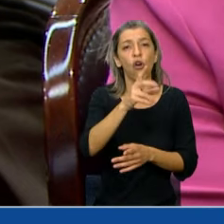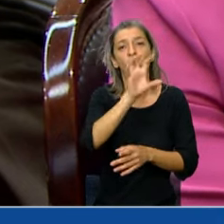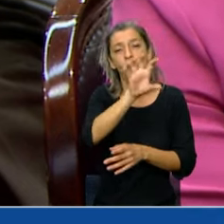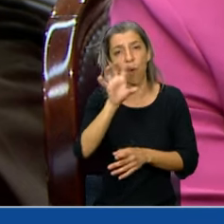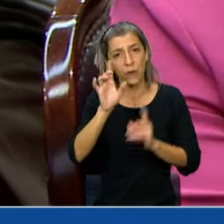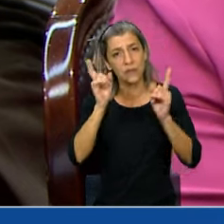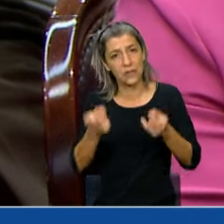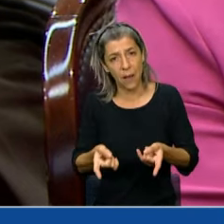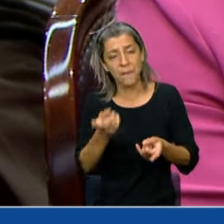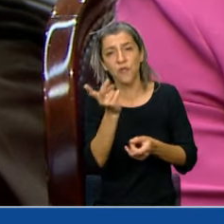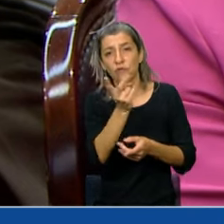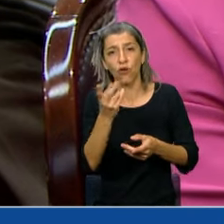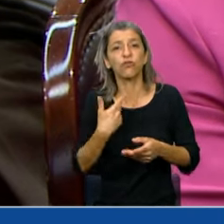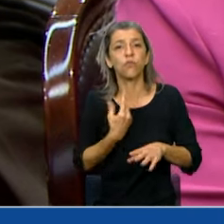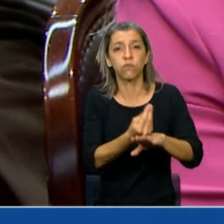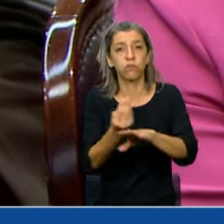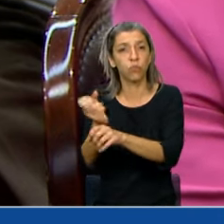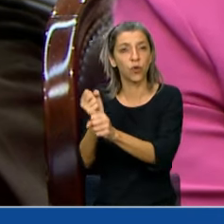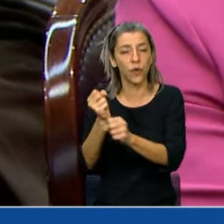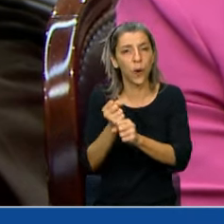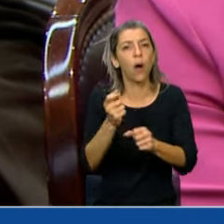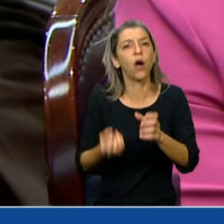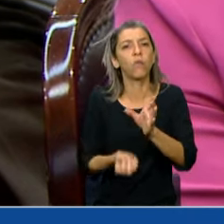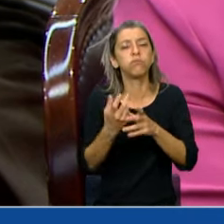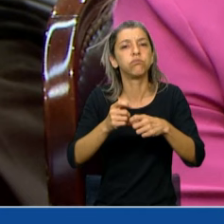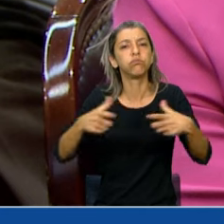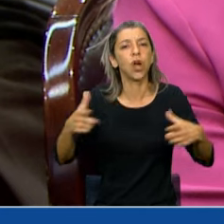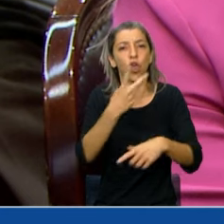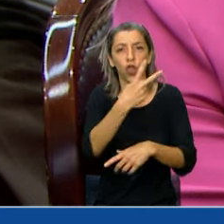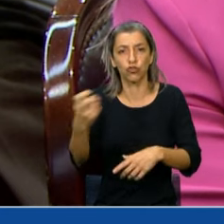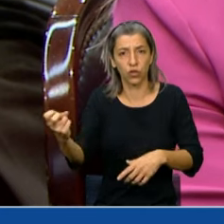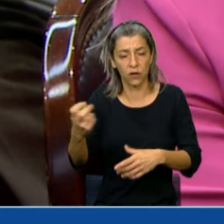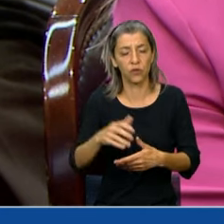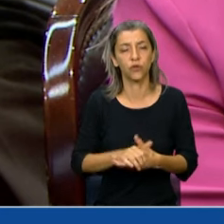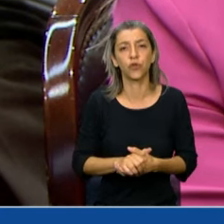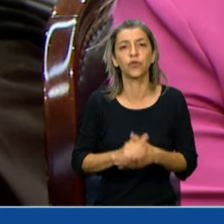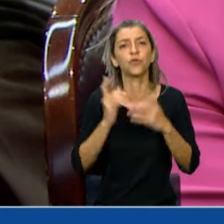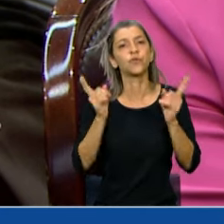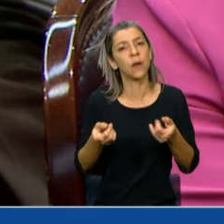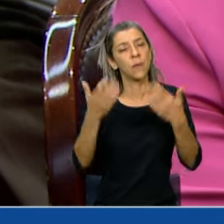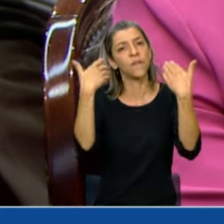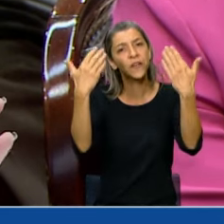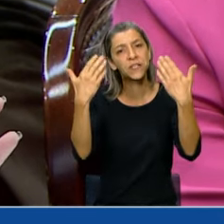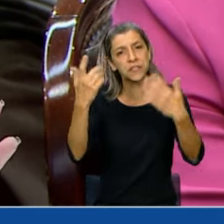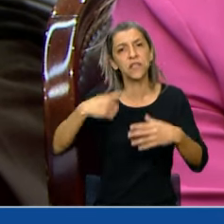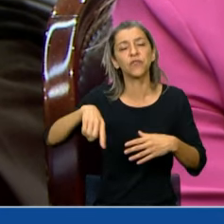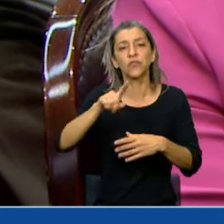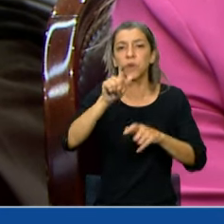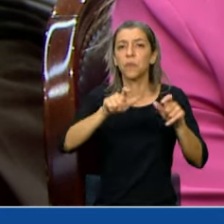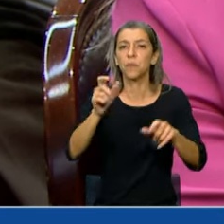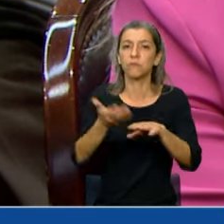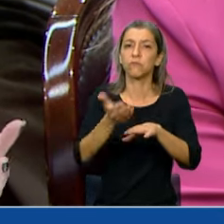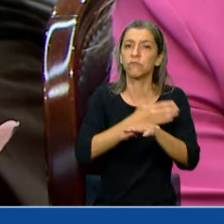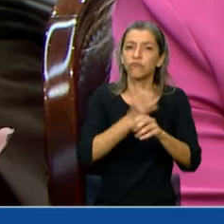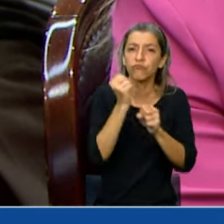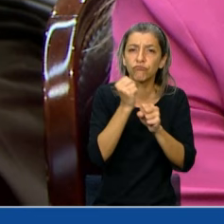trabajo pero sí Quiero felicitar a todos los que trabajaron este proyecto porque hubo